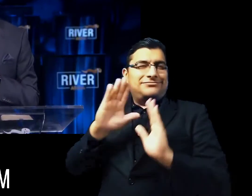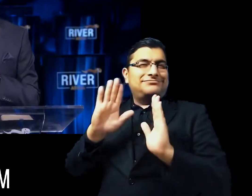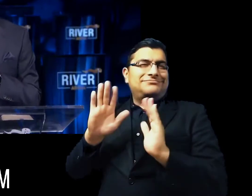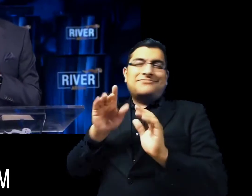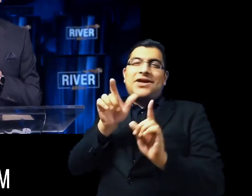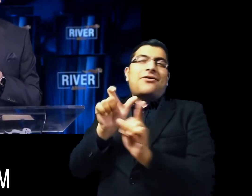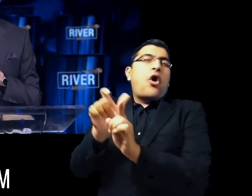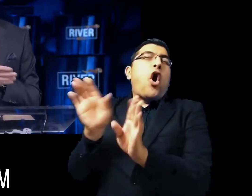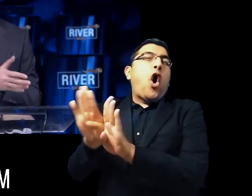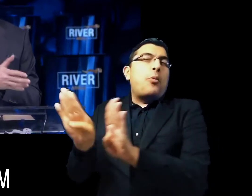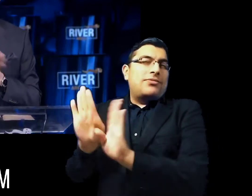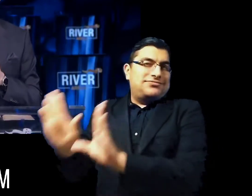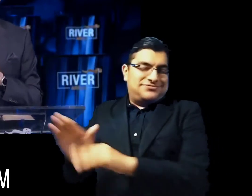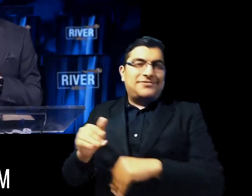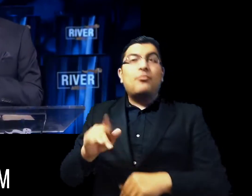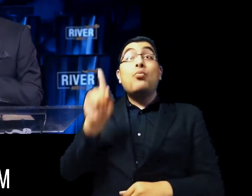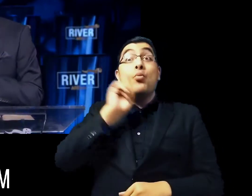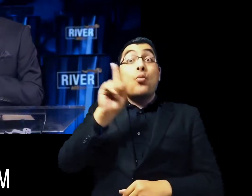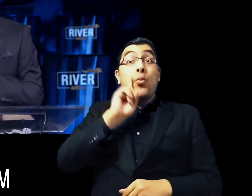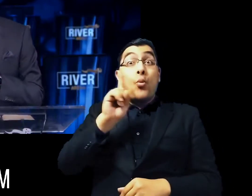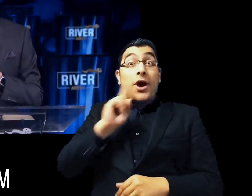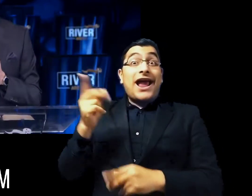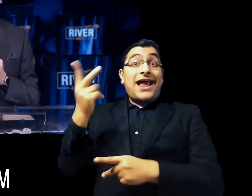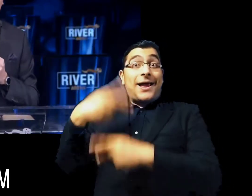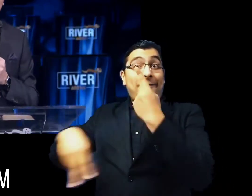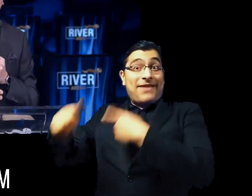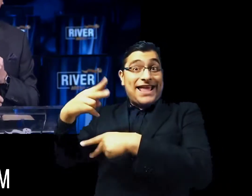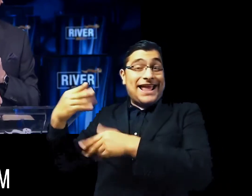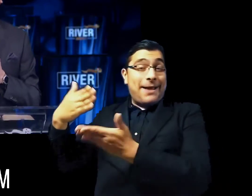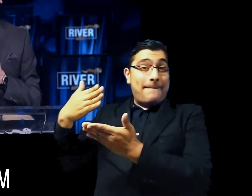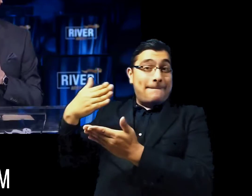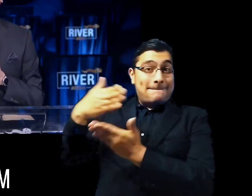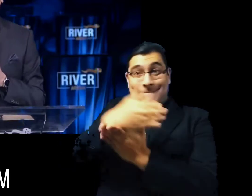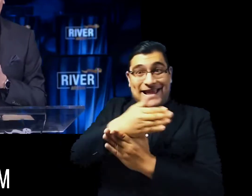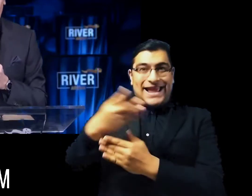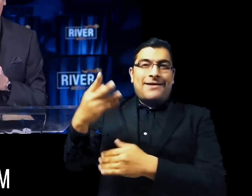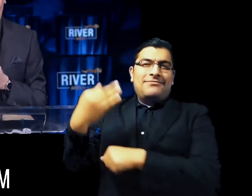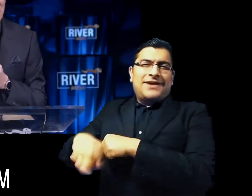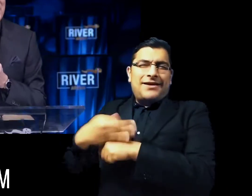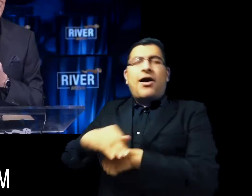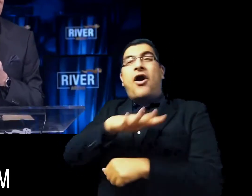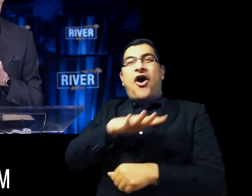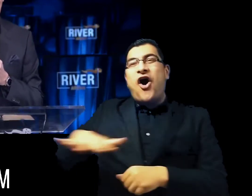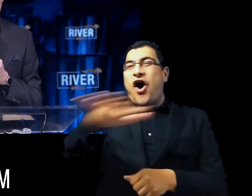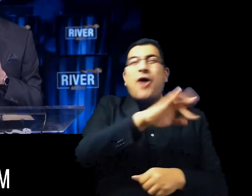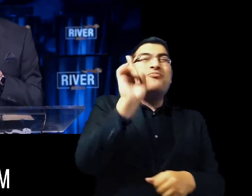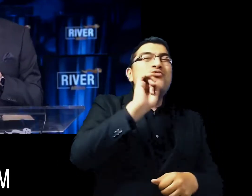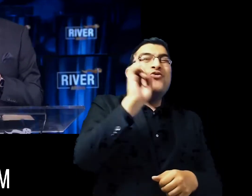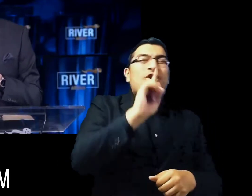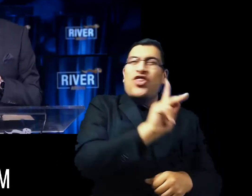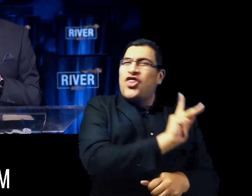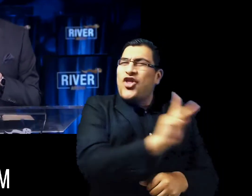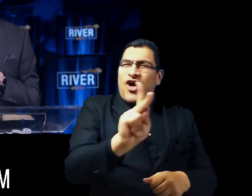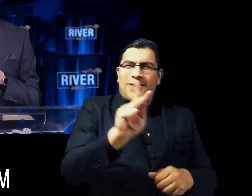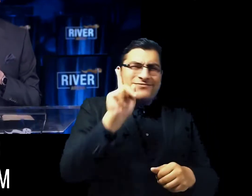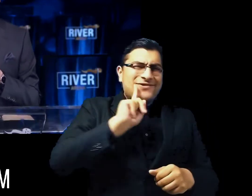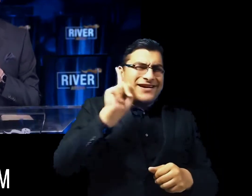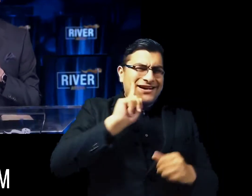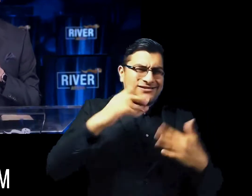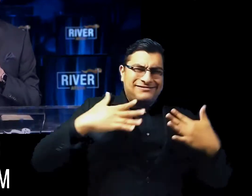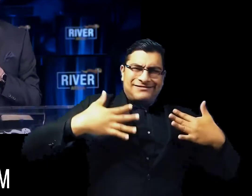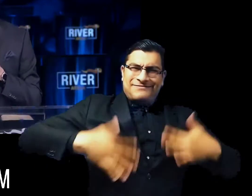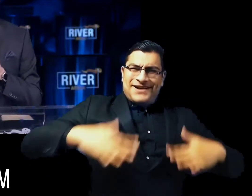dama, mientras que en esa iglesia que me congregaba, todas las hermanas usaban vestidos casi todos largos hasta